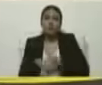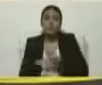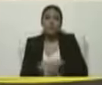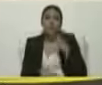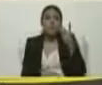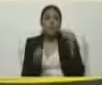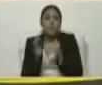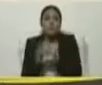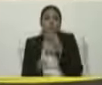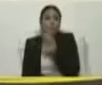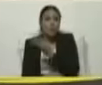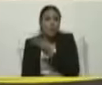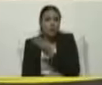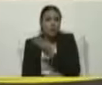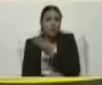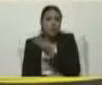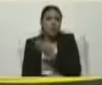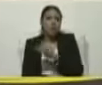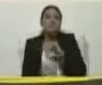fue definitorio.